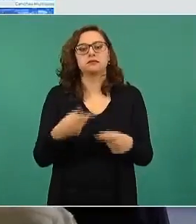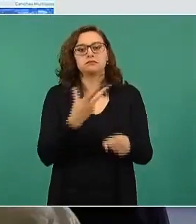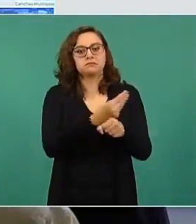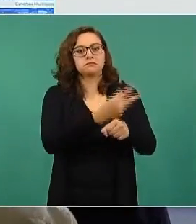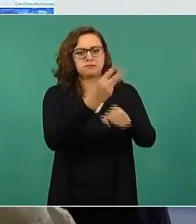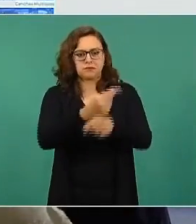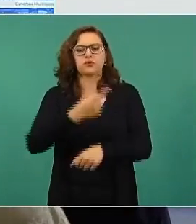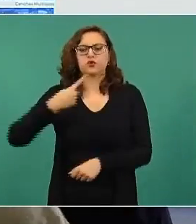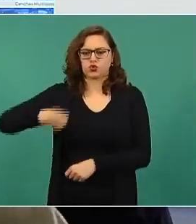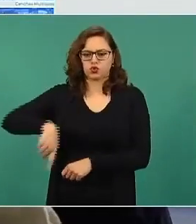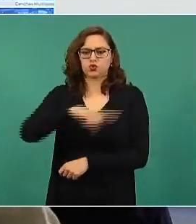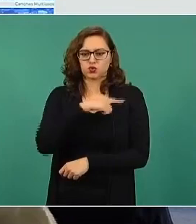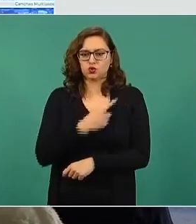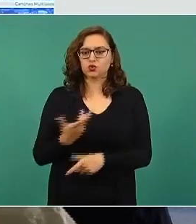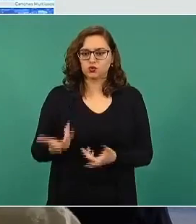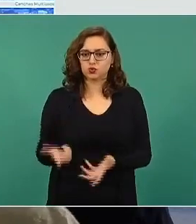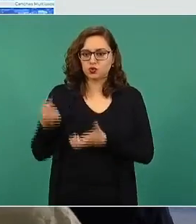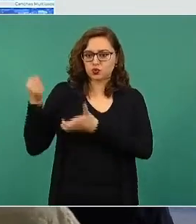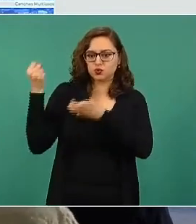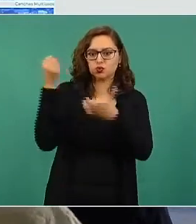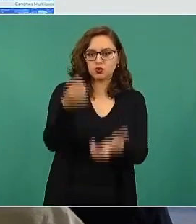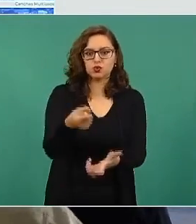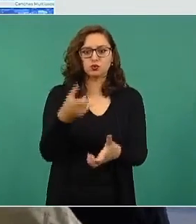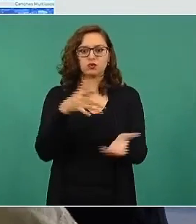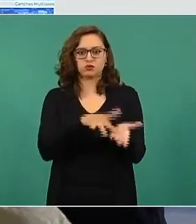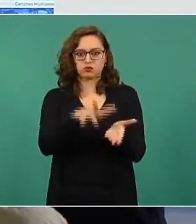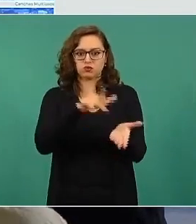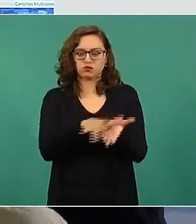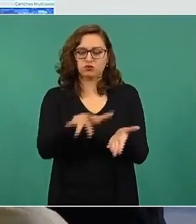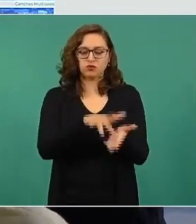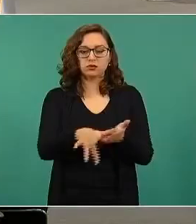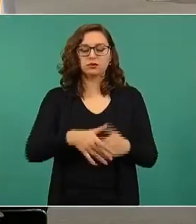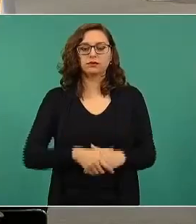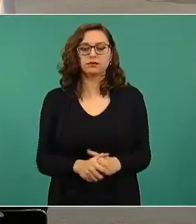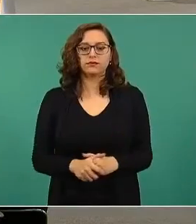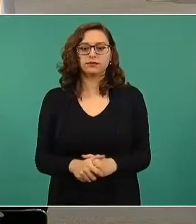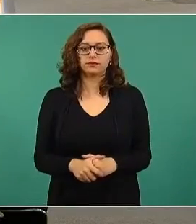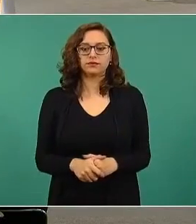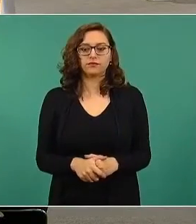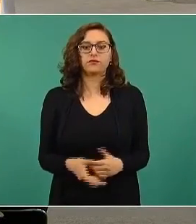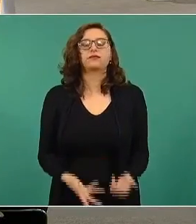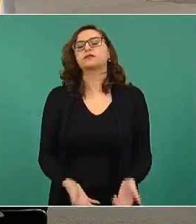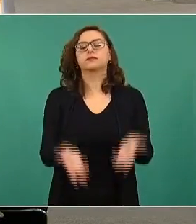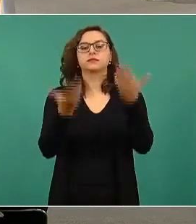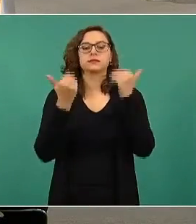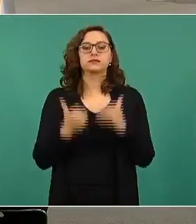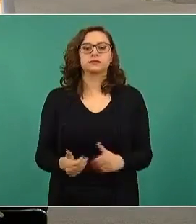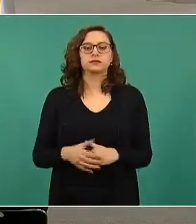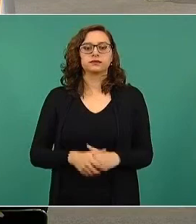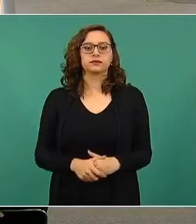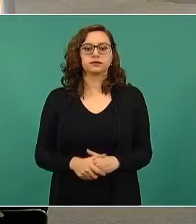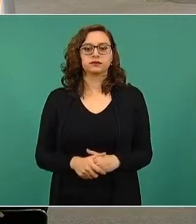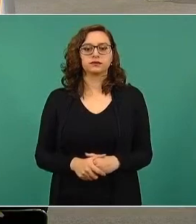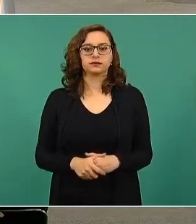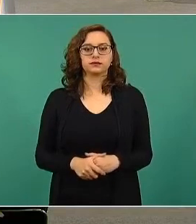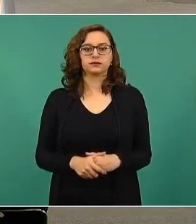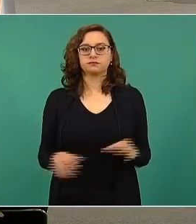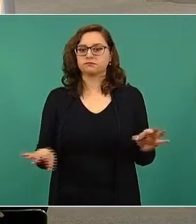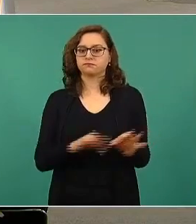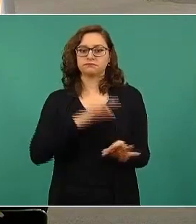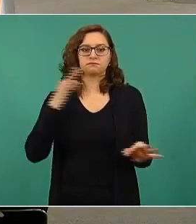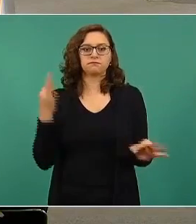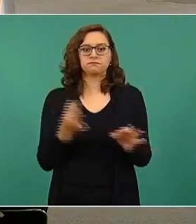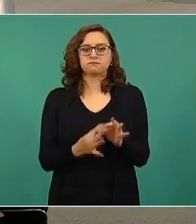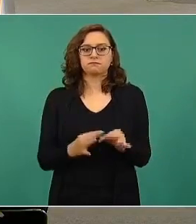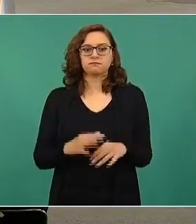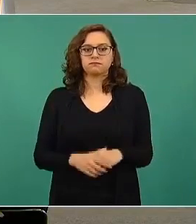mejoramiento, digamos, la inversión y mantenimiento y operación de estos espacios. Siguiente lámina, creo que con eso